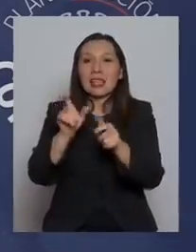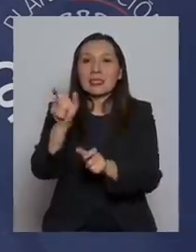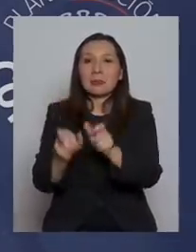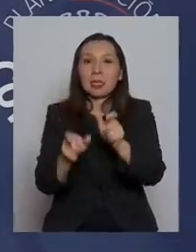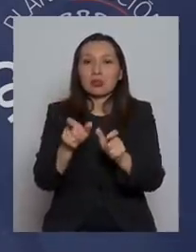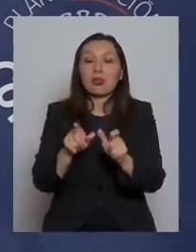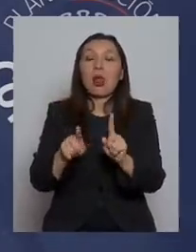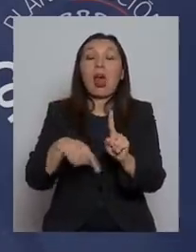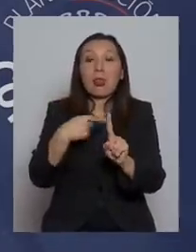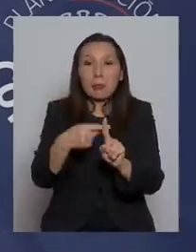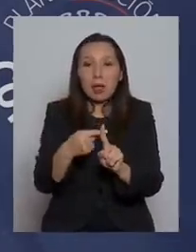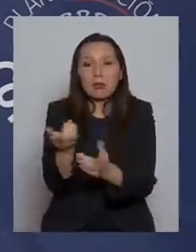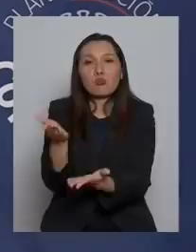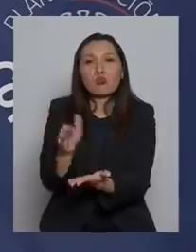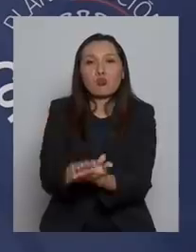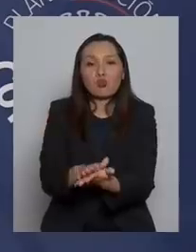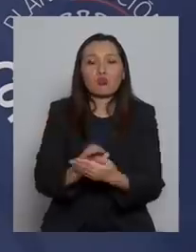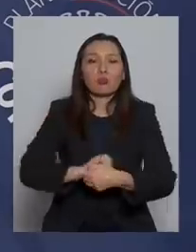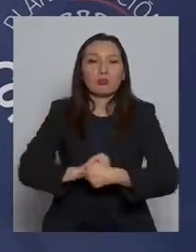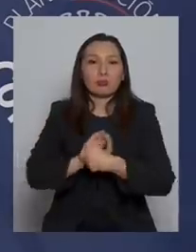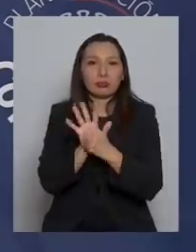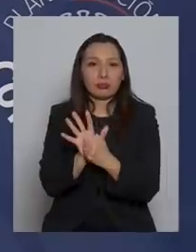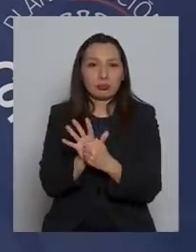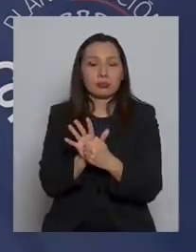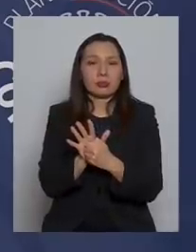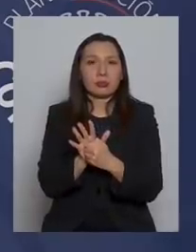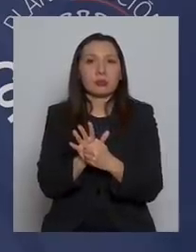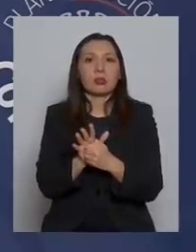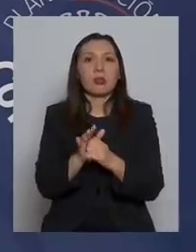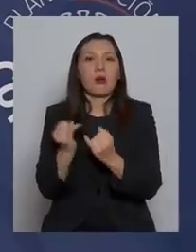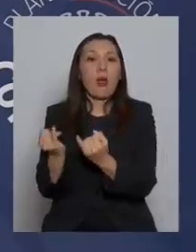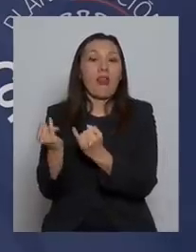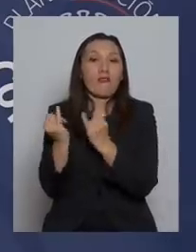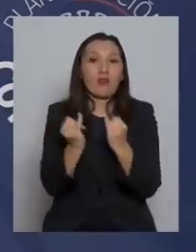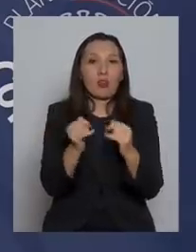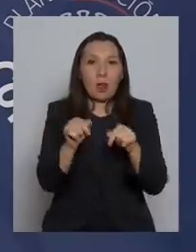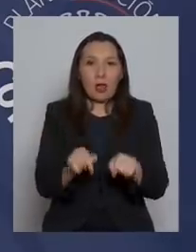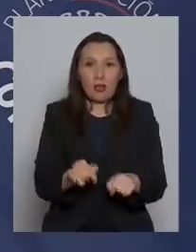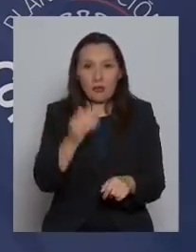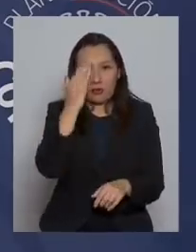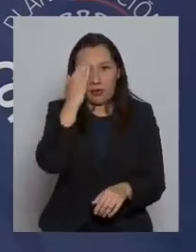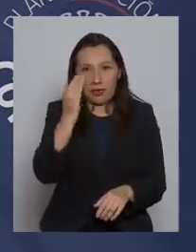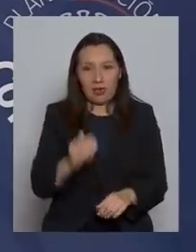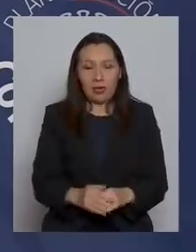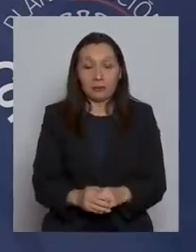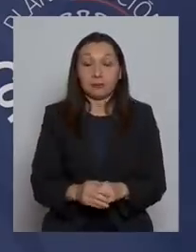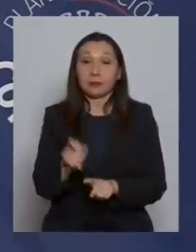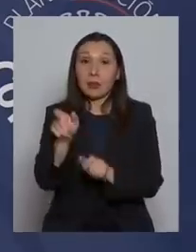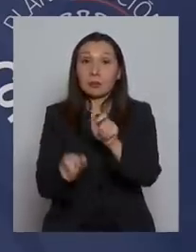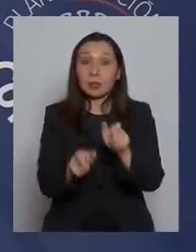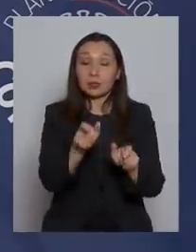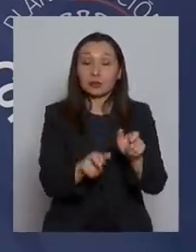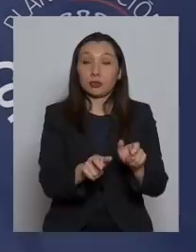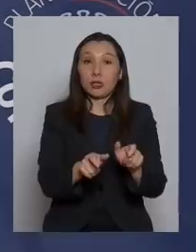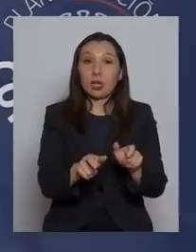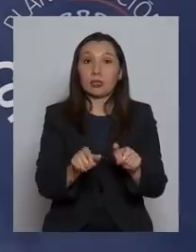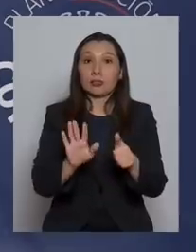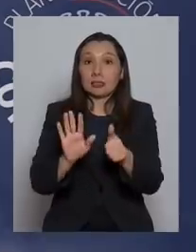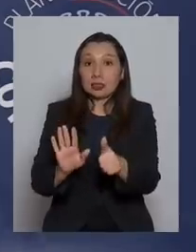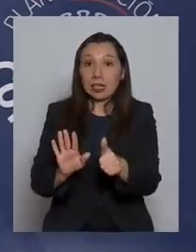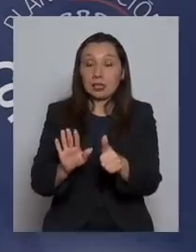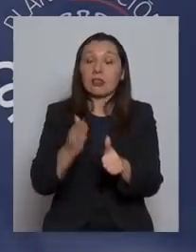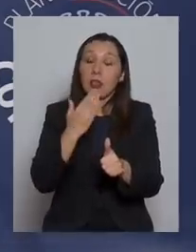personas fallecidas por coronavirus a la notificación de hoy día. Estas personas,